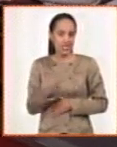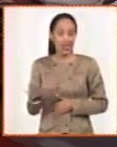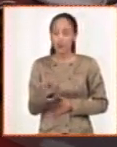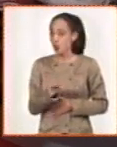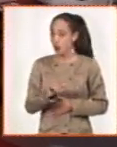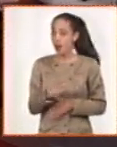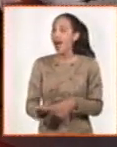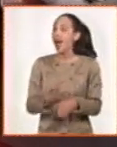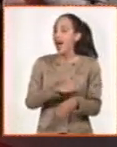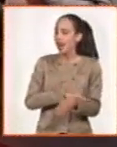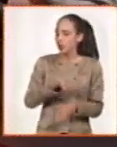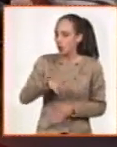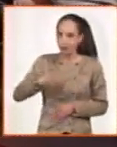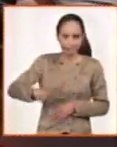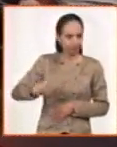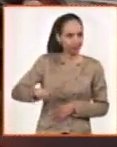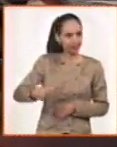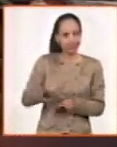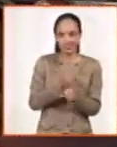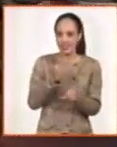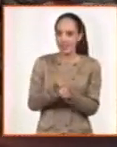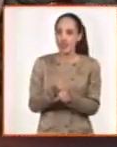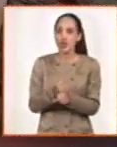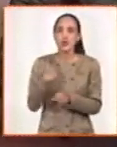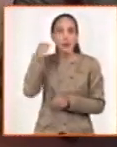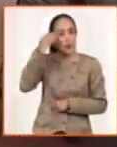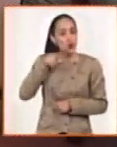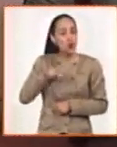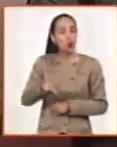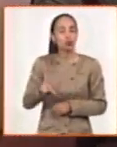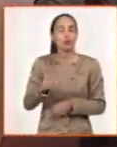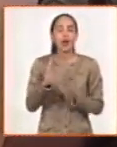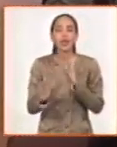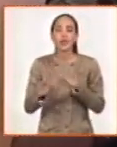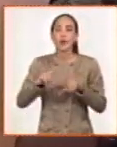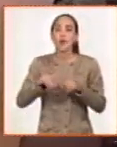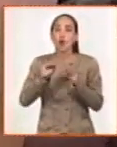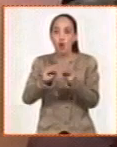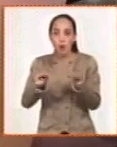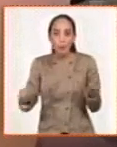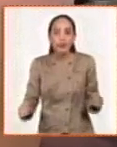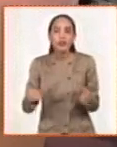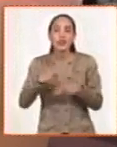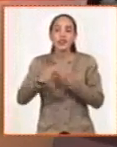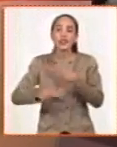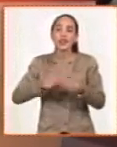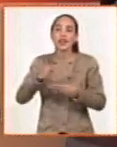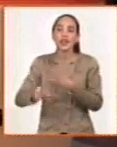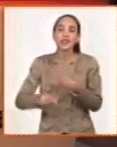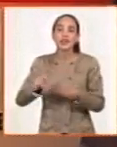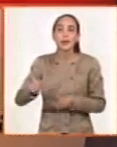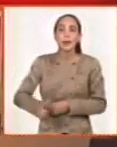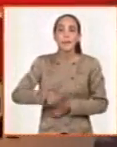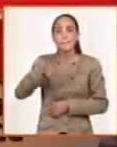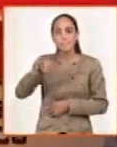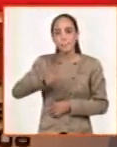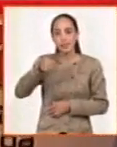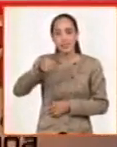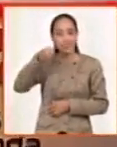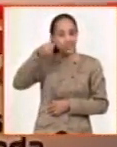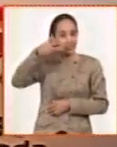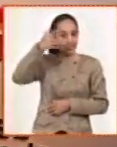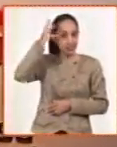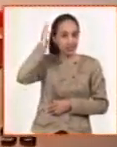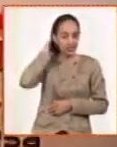las emergencias. Yo creo que en la última etapa, también por una convocatoria que nos ha hecho el presidente Díaz-Canel